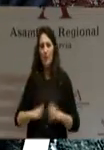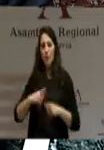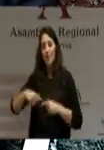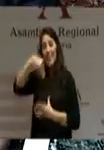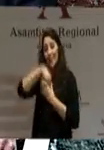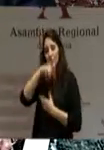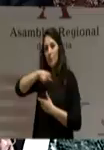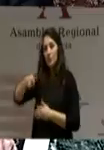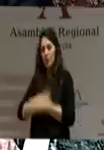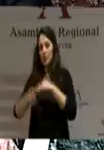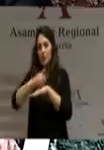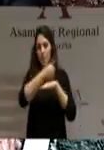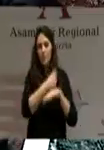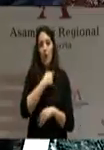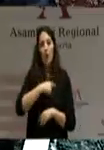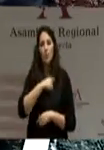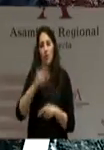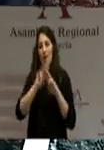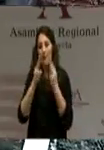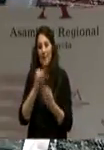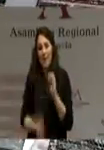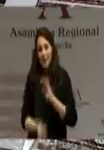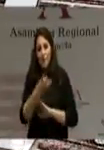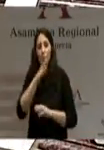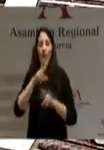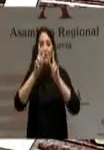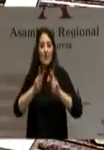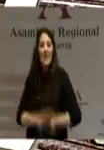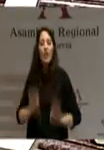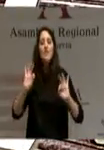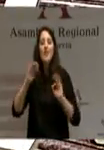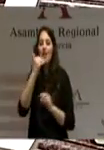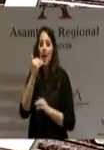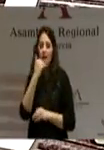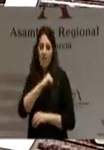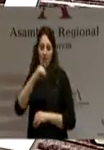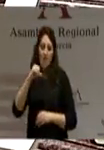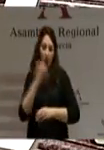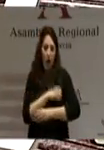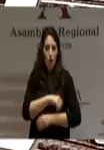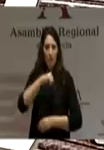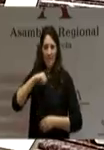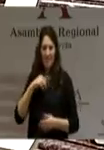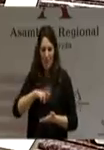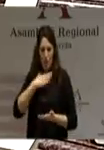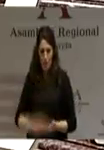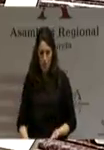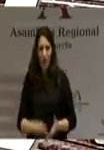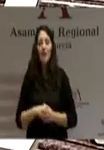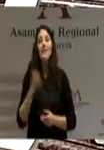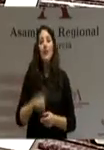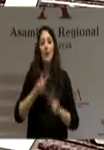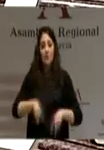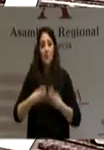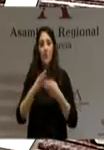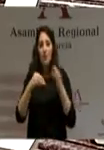gestión. Creación de una comisión parlamentaria de investigación de la gestión de las cajas de ahorro de esta región, etcétera. Profundización democrática,